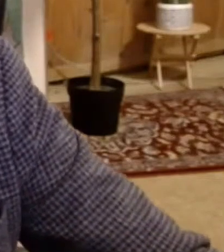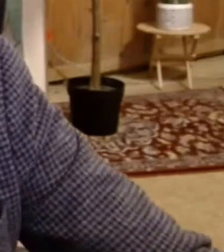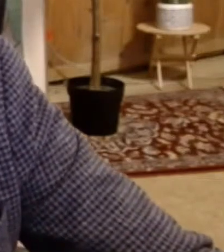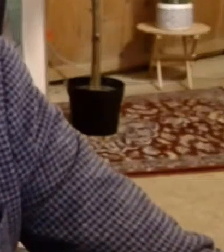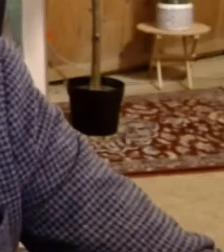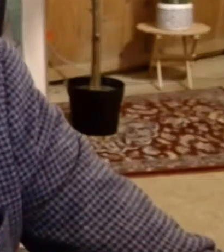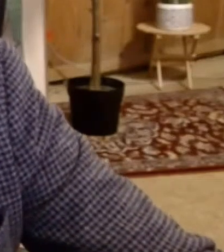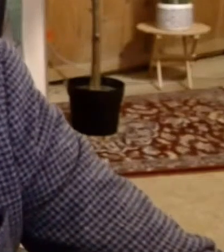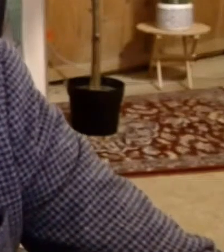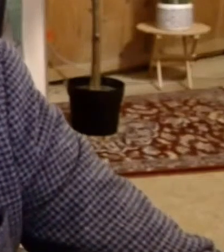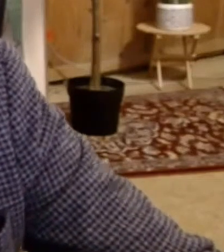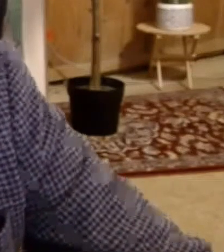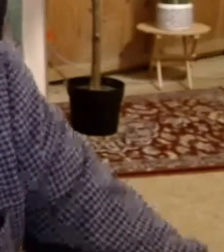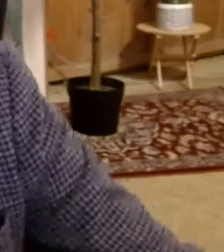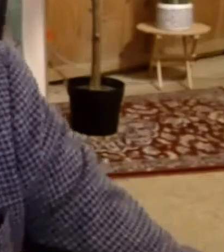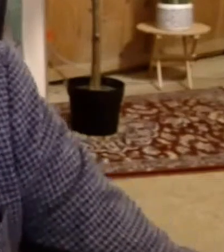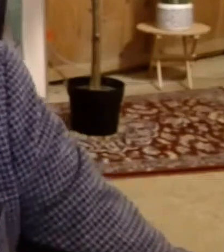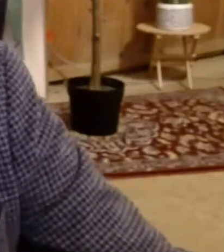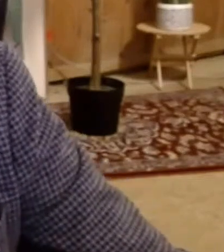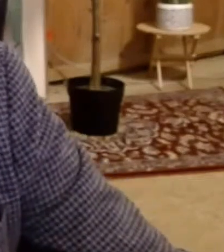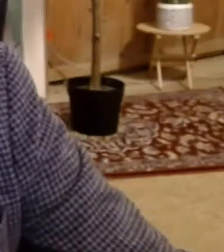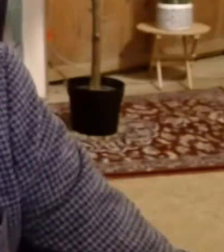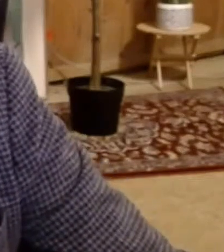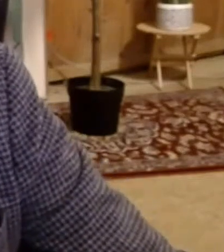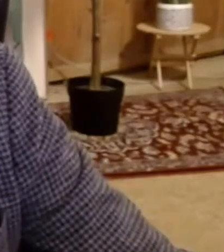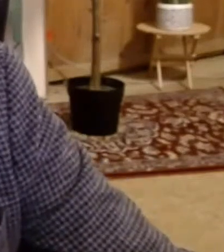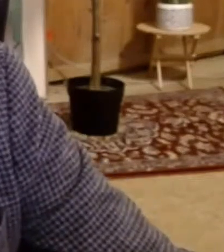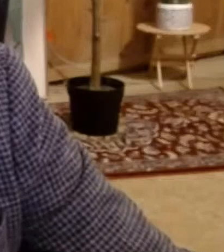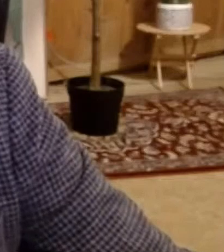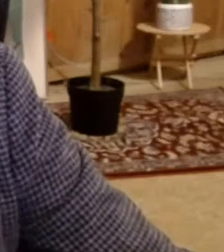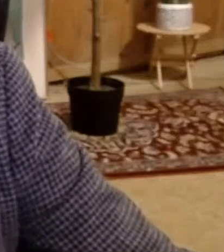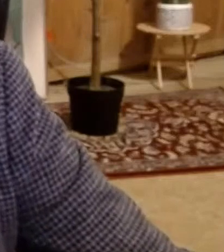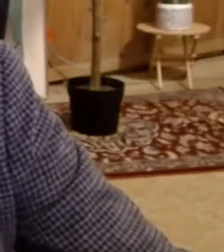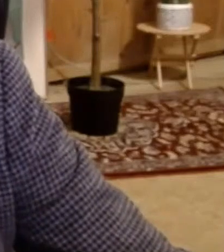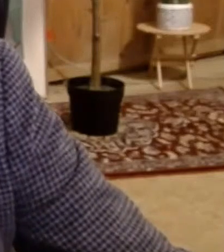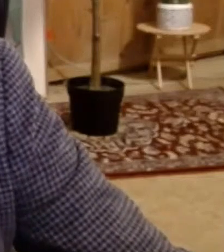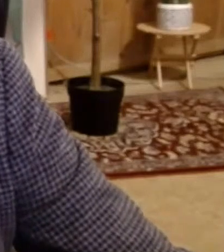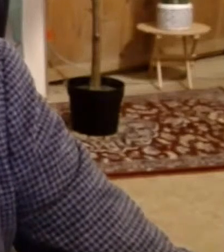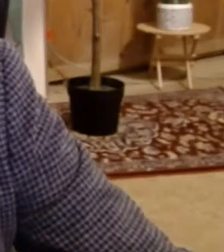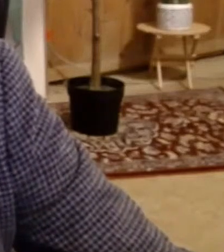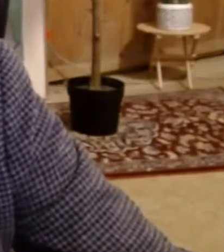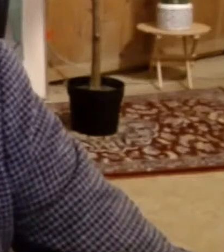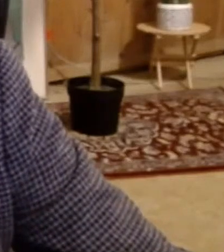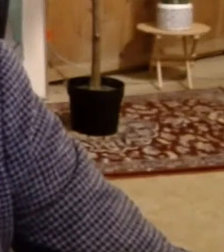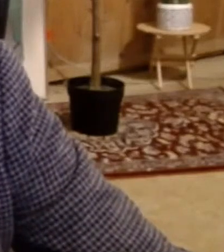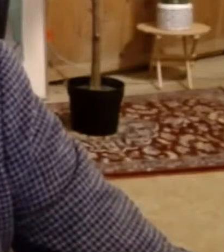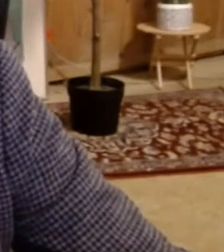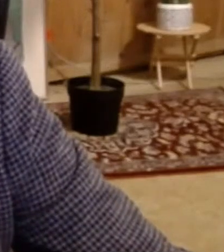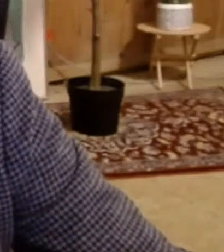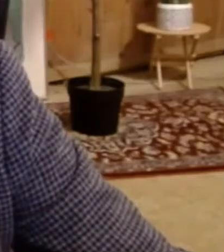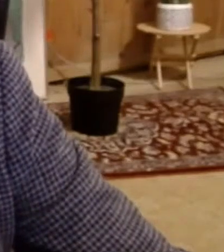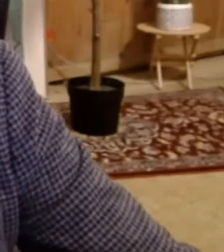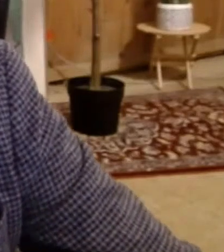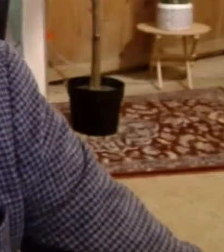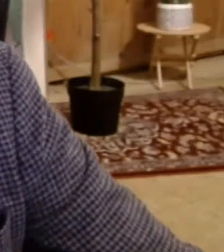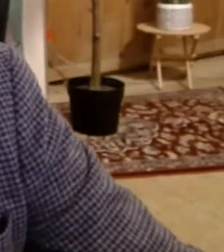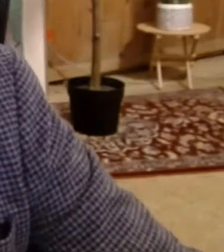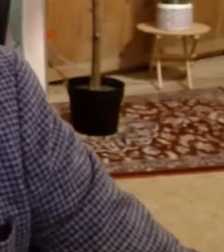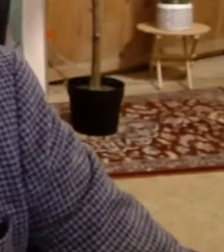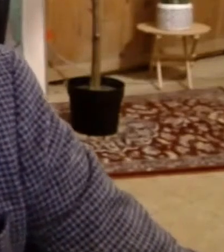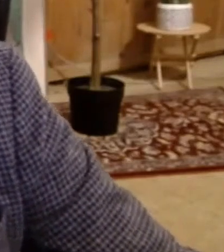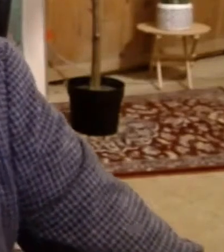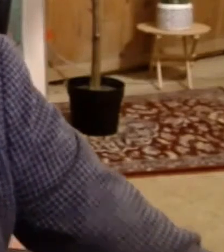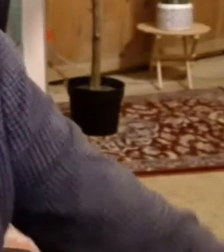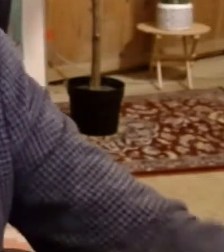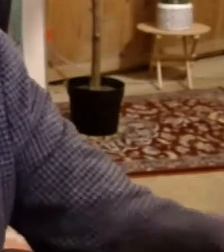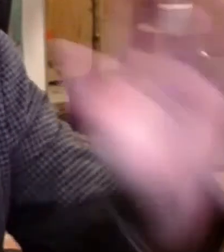esta pues infamia, debido a las direcciones de IP, que esta extracción de información